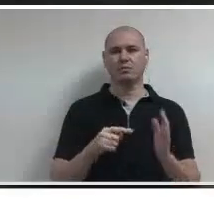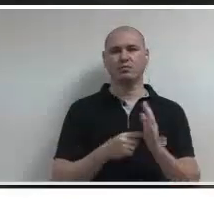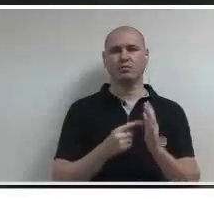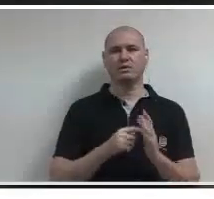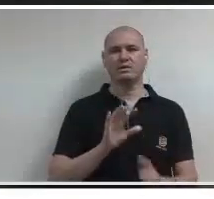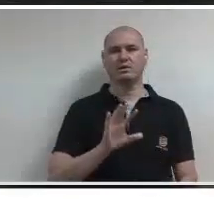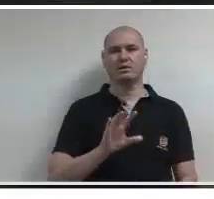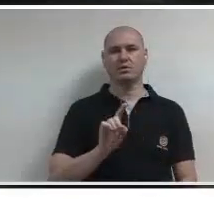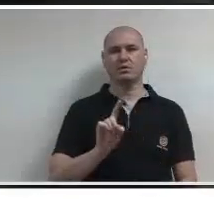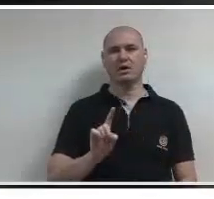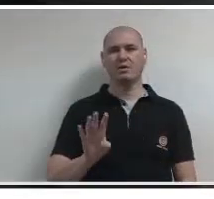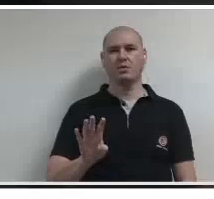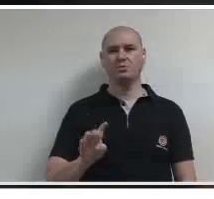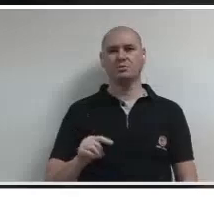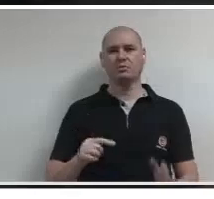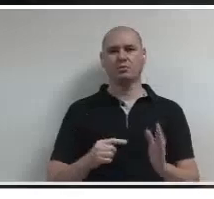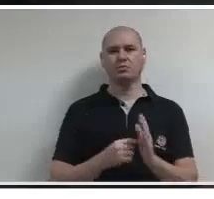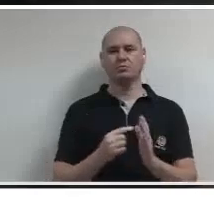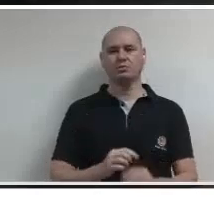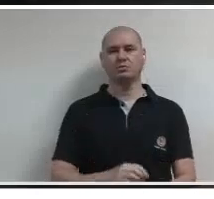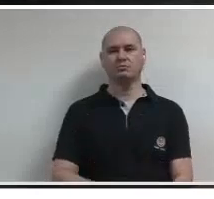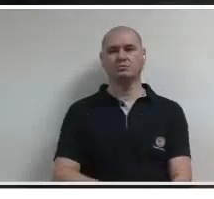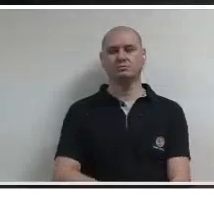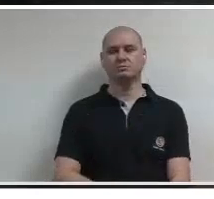Iba TV y añón, sino